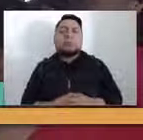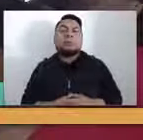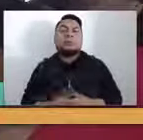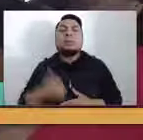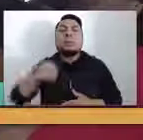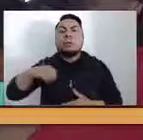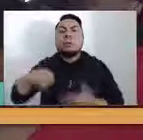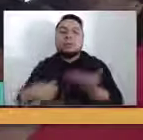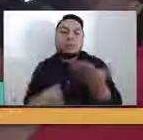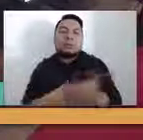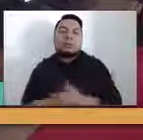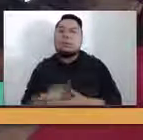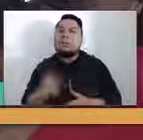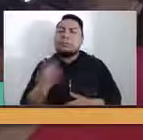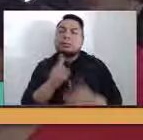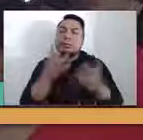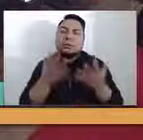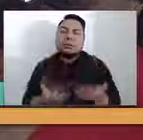alcalde,